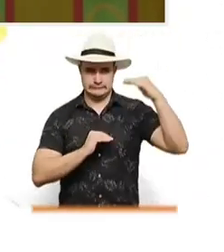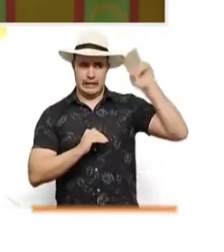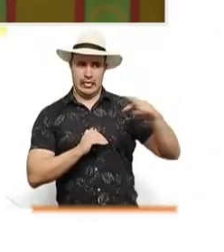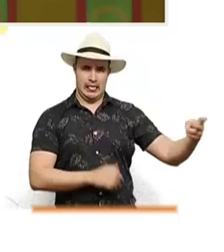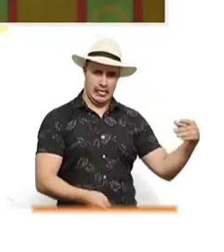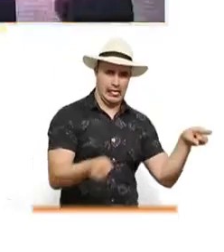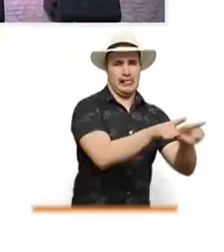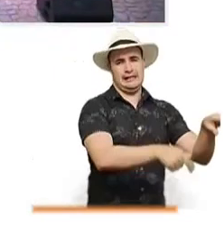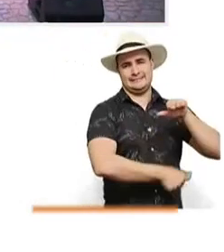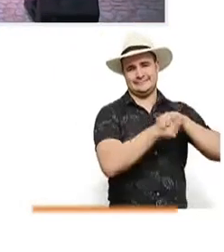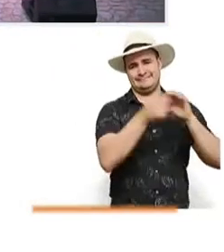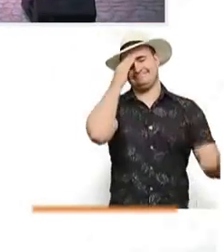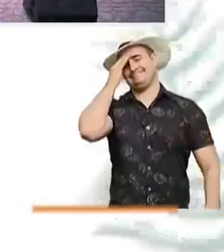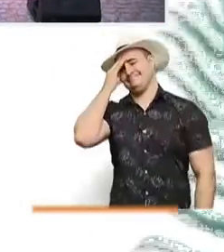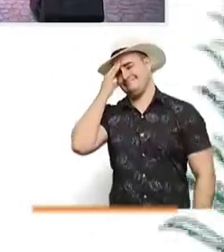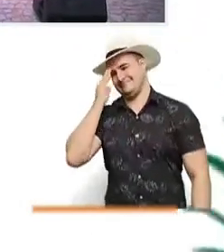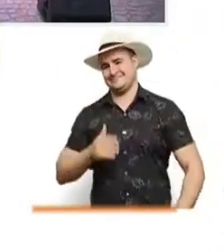mozo.